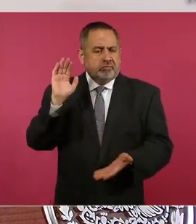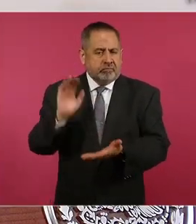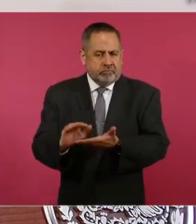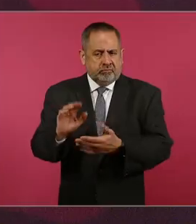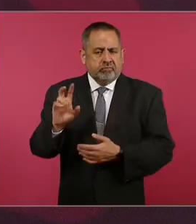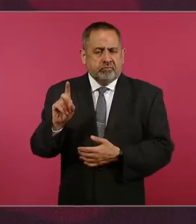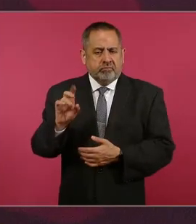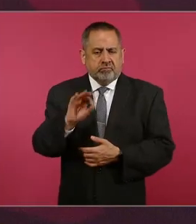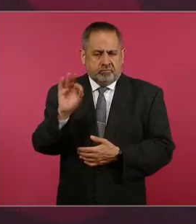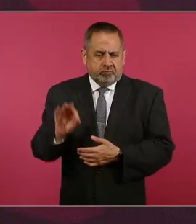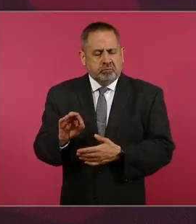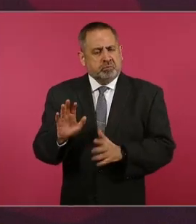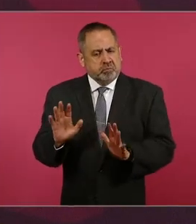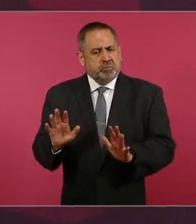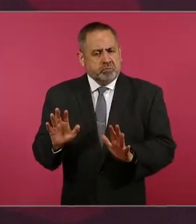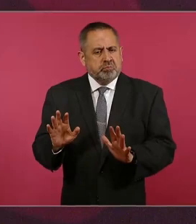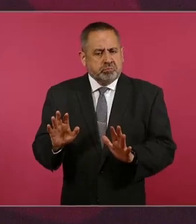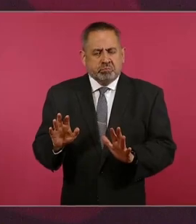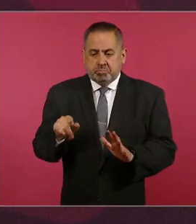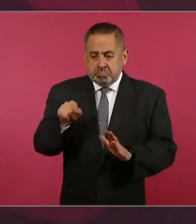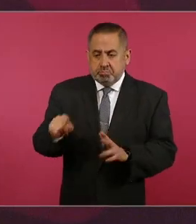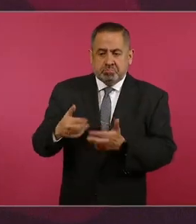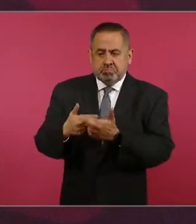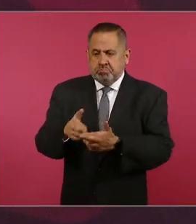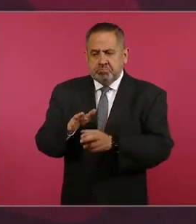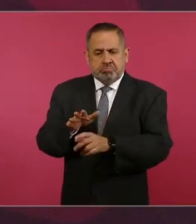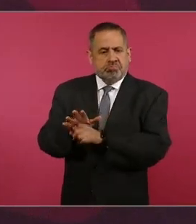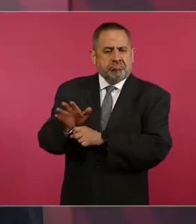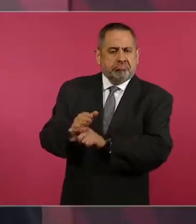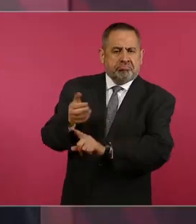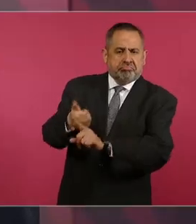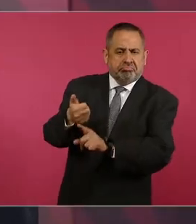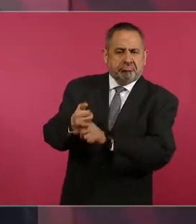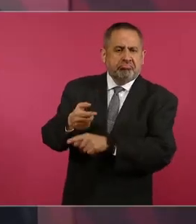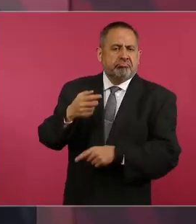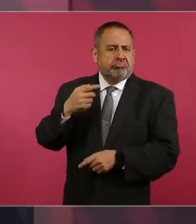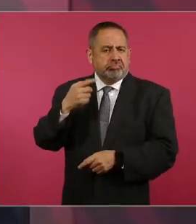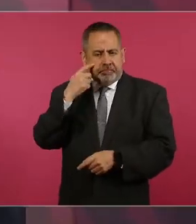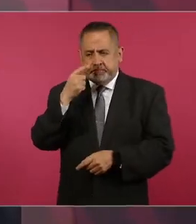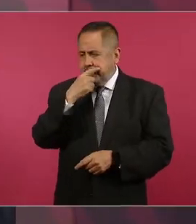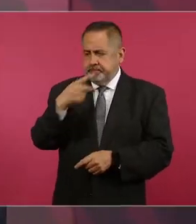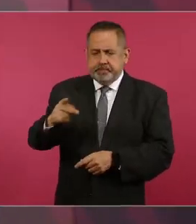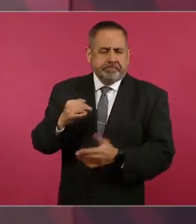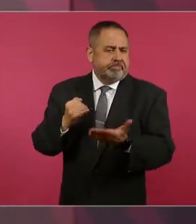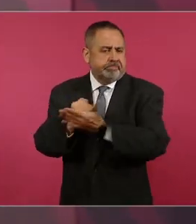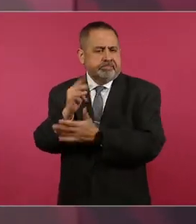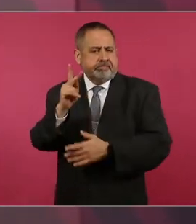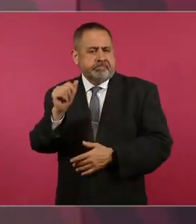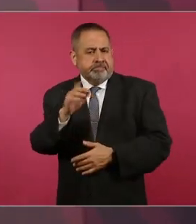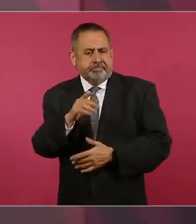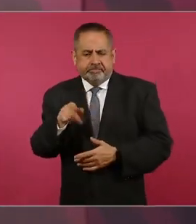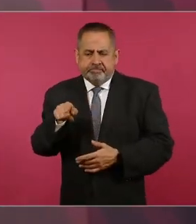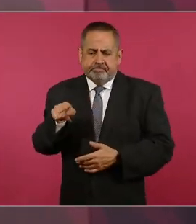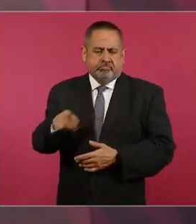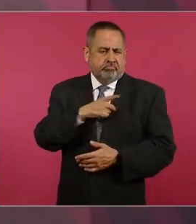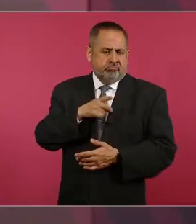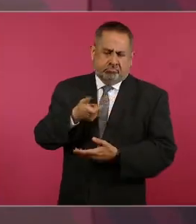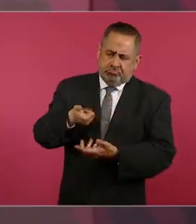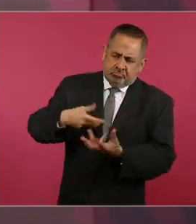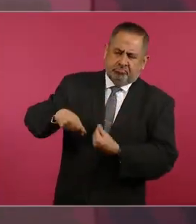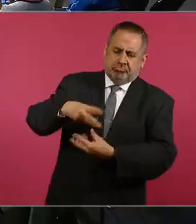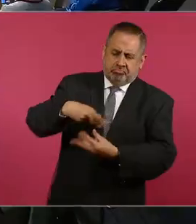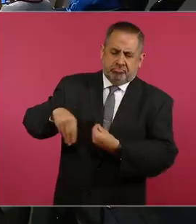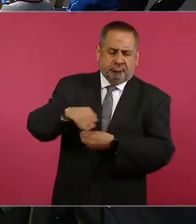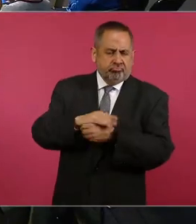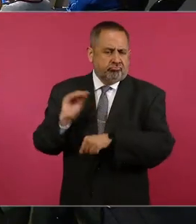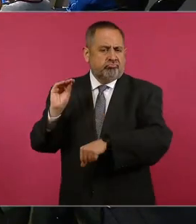por ciento para darle más autonomía y rescatar a Pemex como una empresa